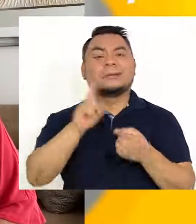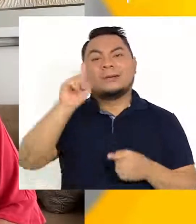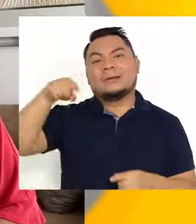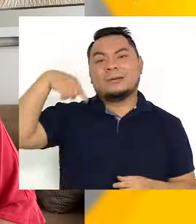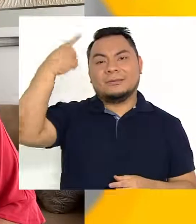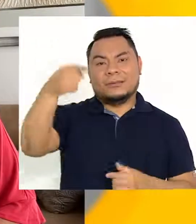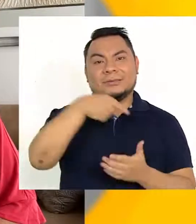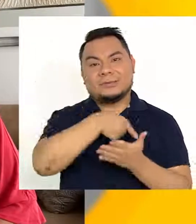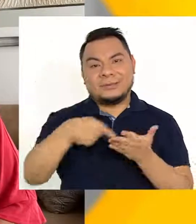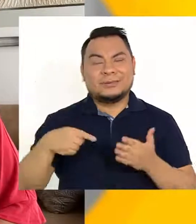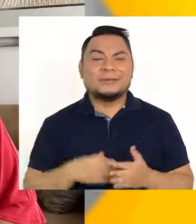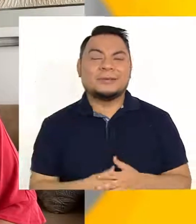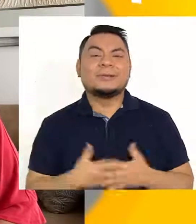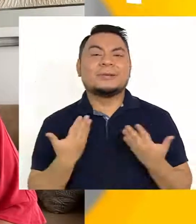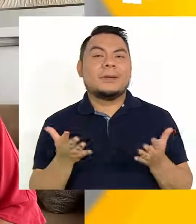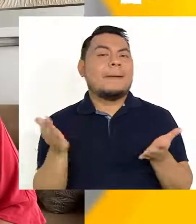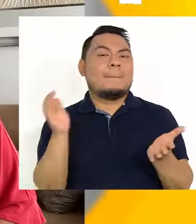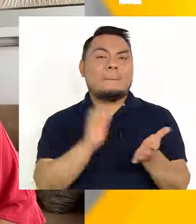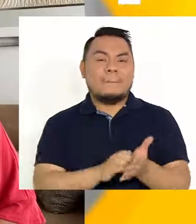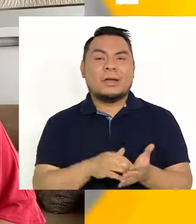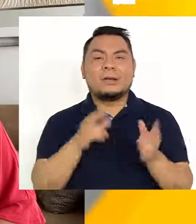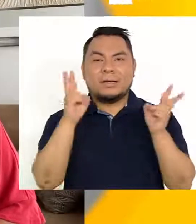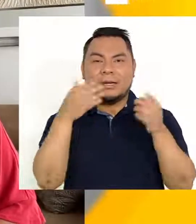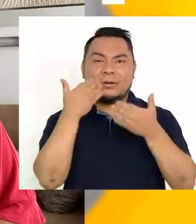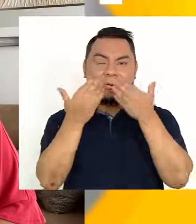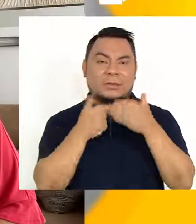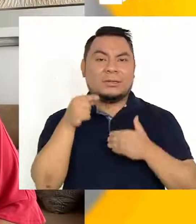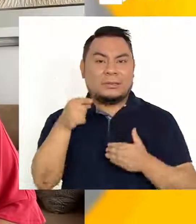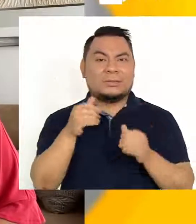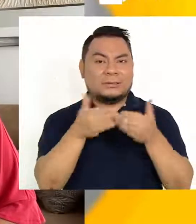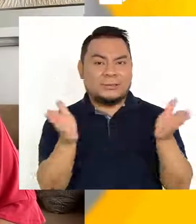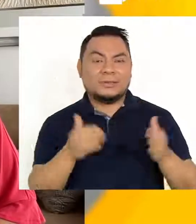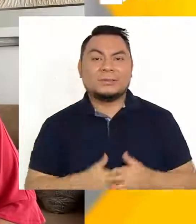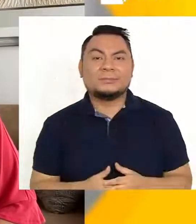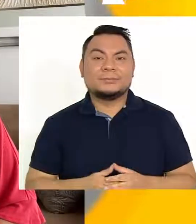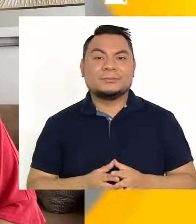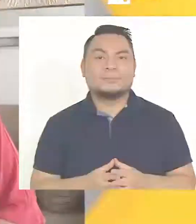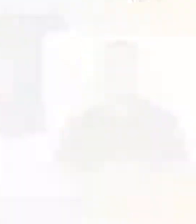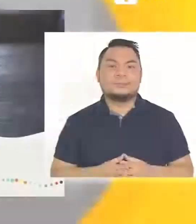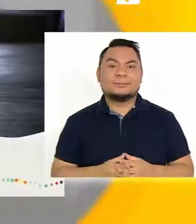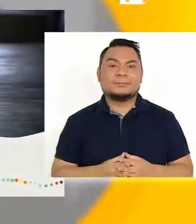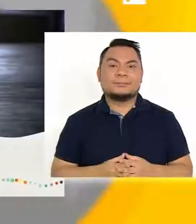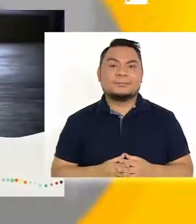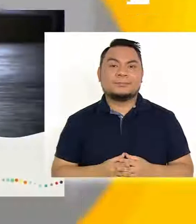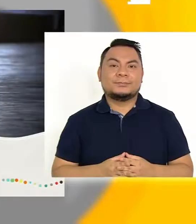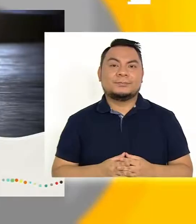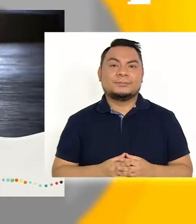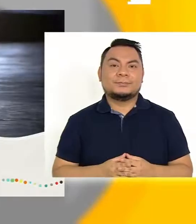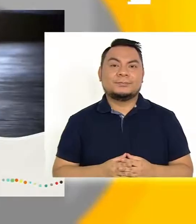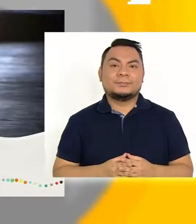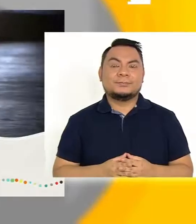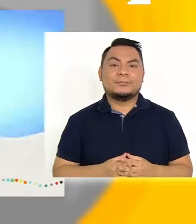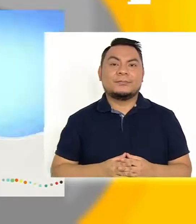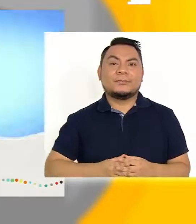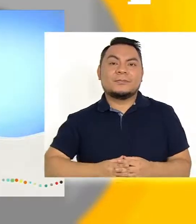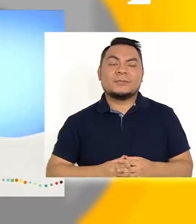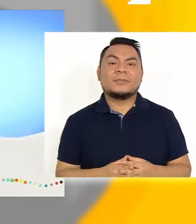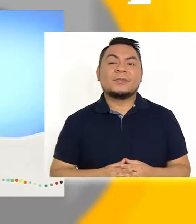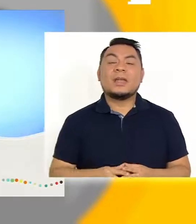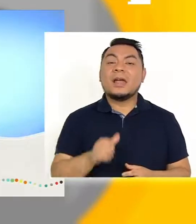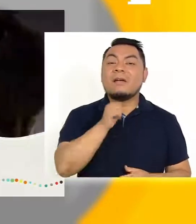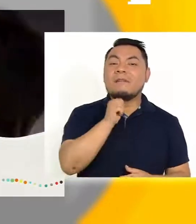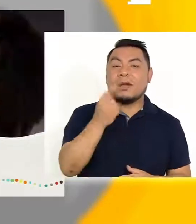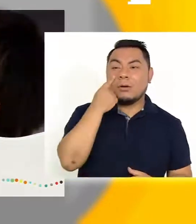será hasta la próxima semana. Con más regresaremos aquí en Sin Barreras. La falta de